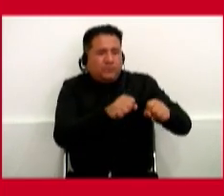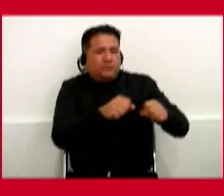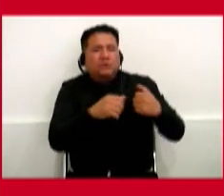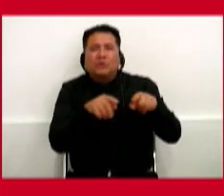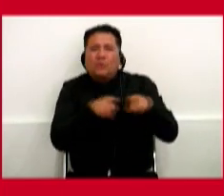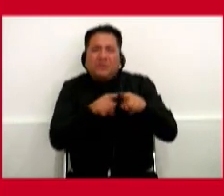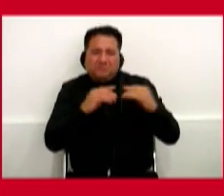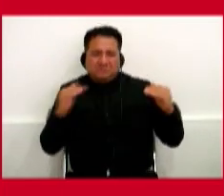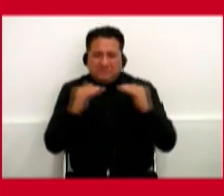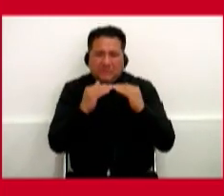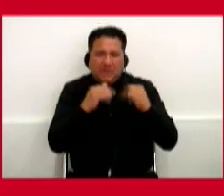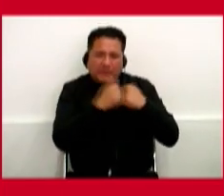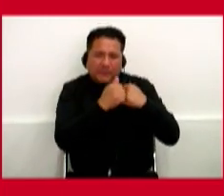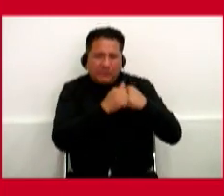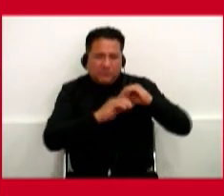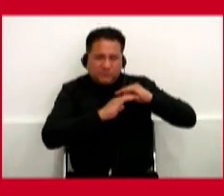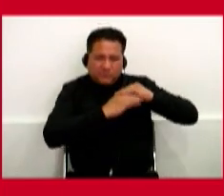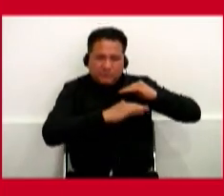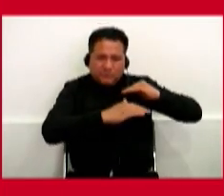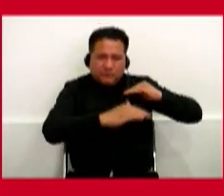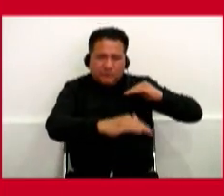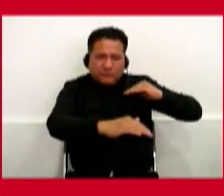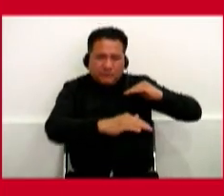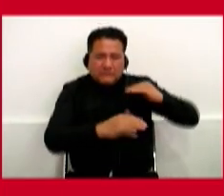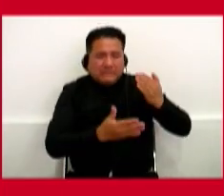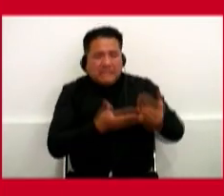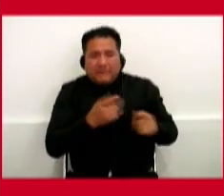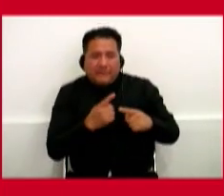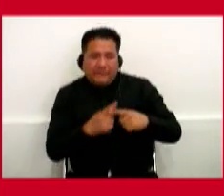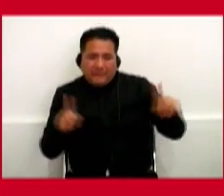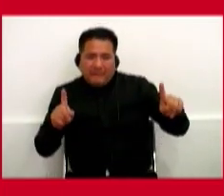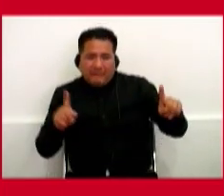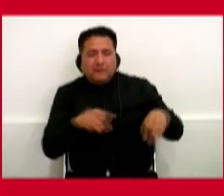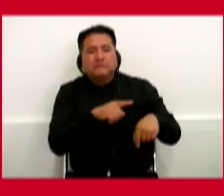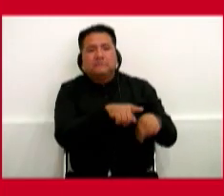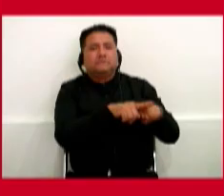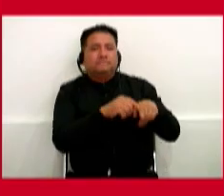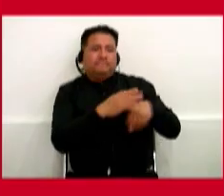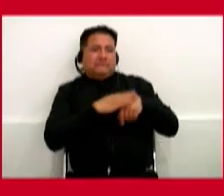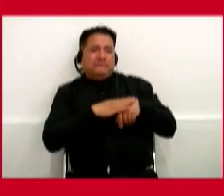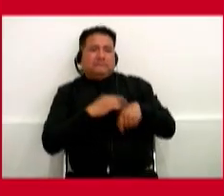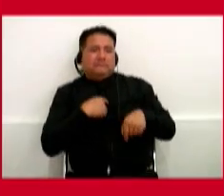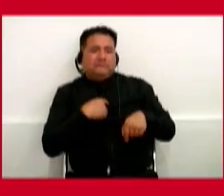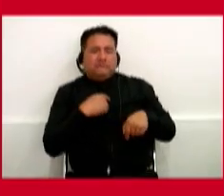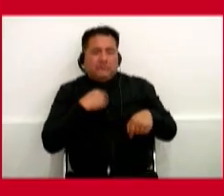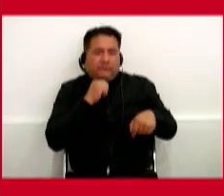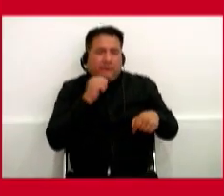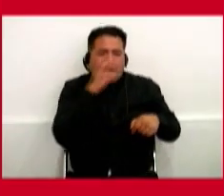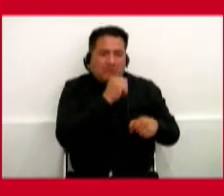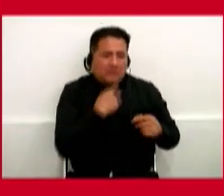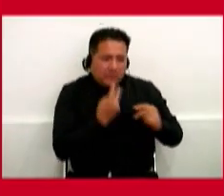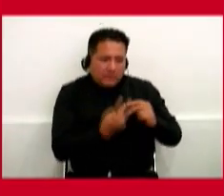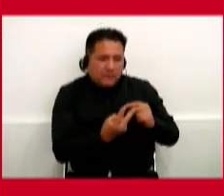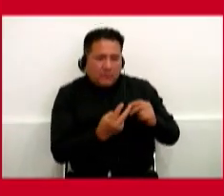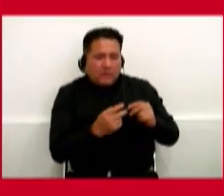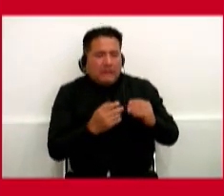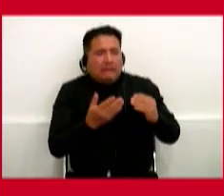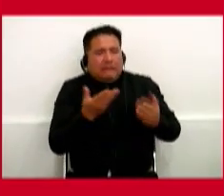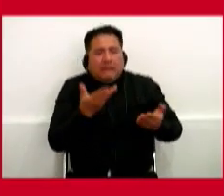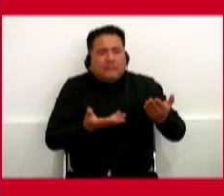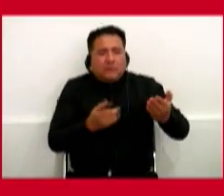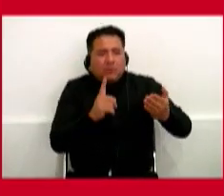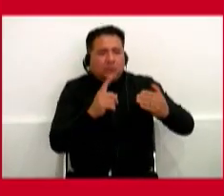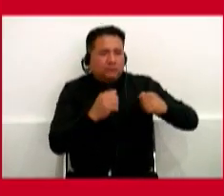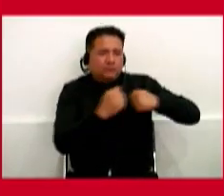mismo. Pero si hay diferencias, quizás me está alertando de que hay un mecanismo que no estoy identificando. Por ejemplo, una cuña, una